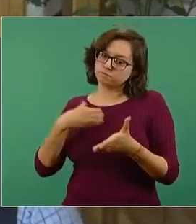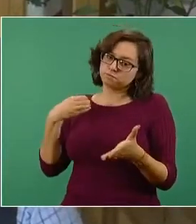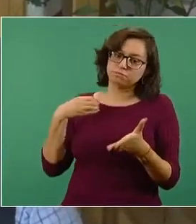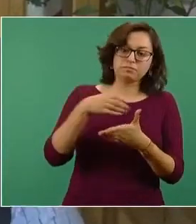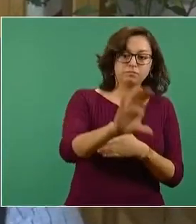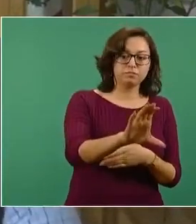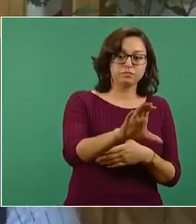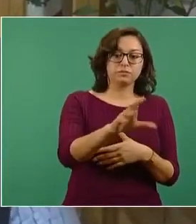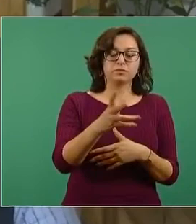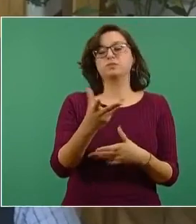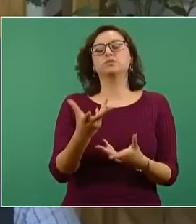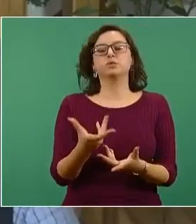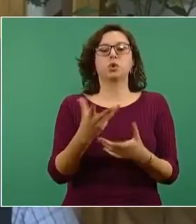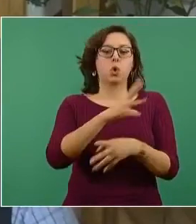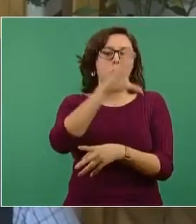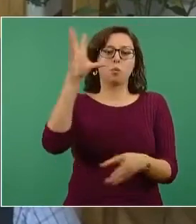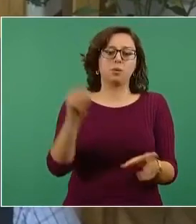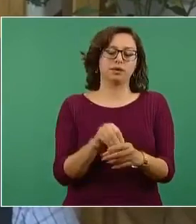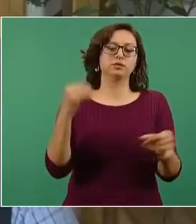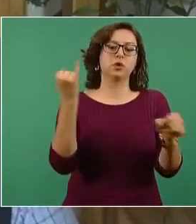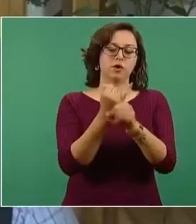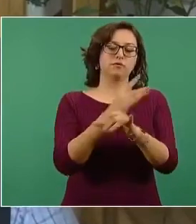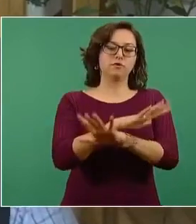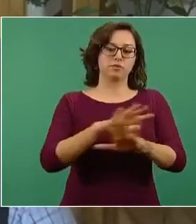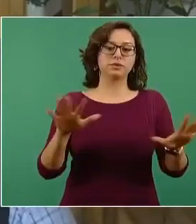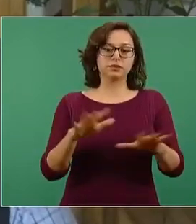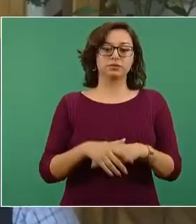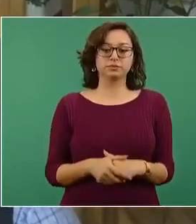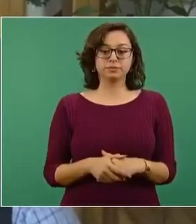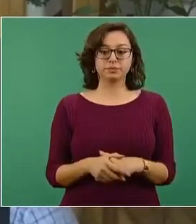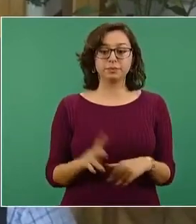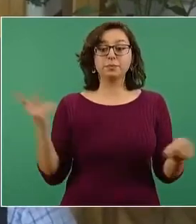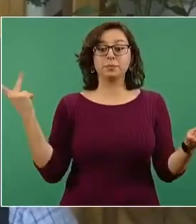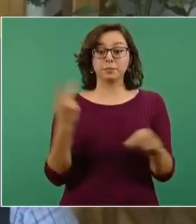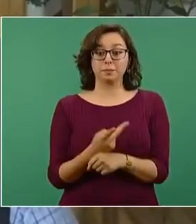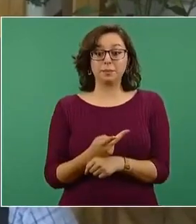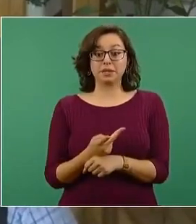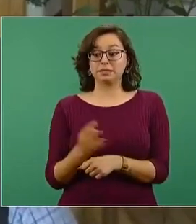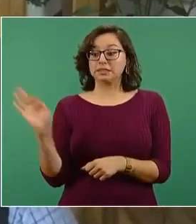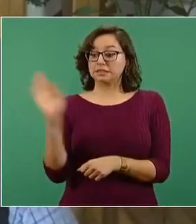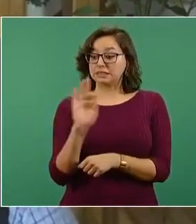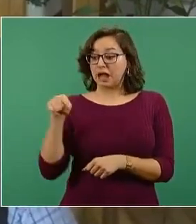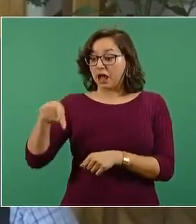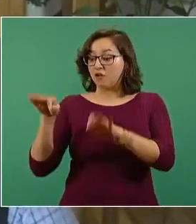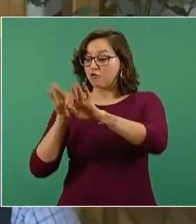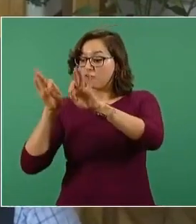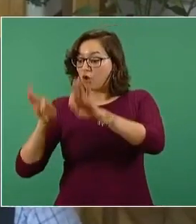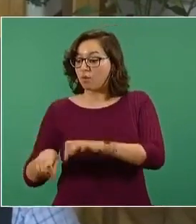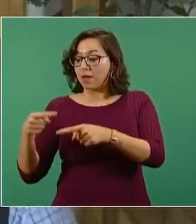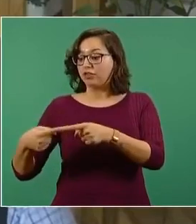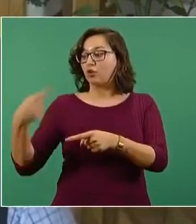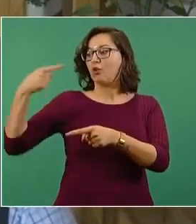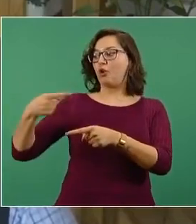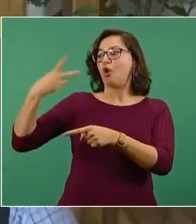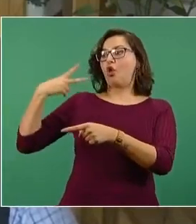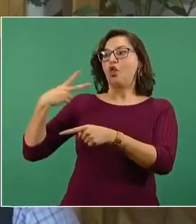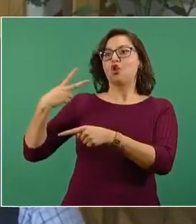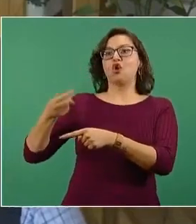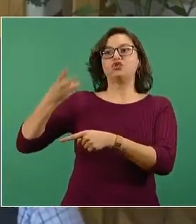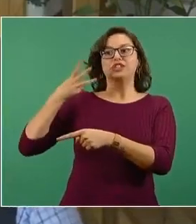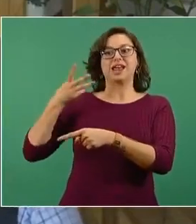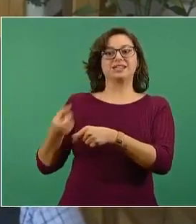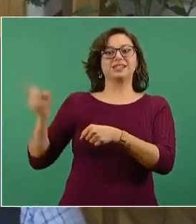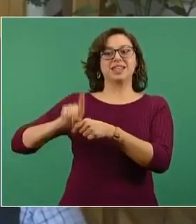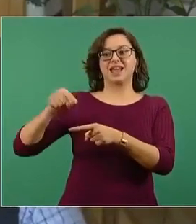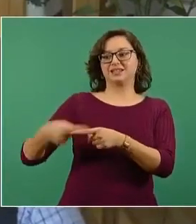informáticas, pues entonces vacían la información o la capturan. Por lo tanto, de un día a otro, entonces podemos tener un incremento, por ejemplo, importante,